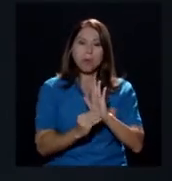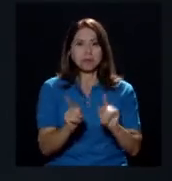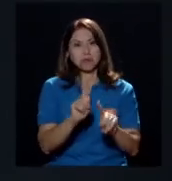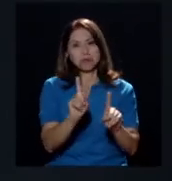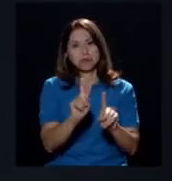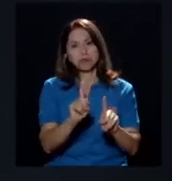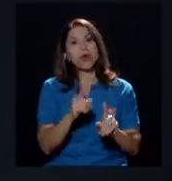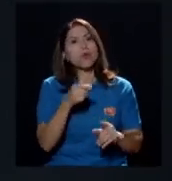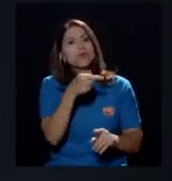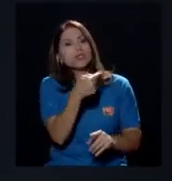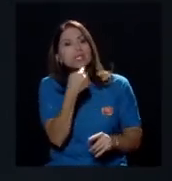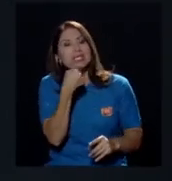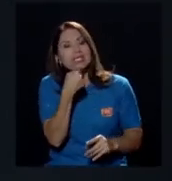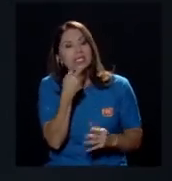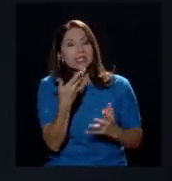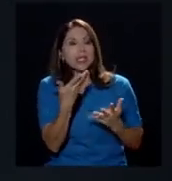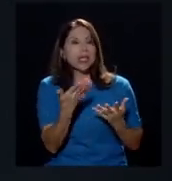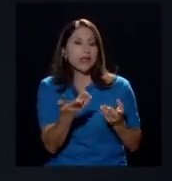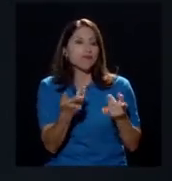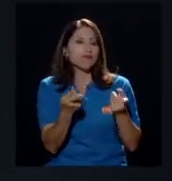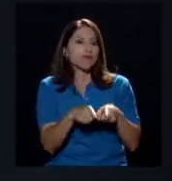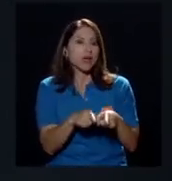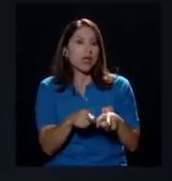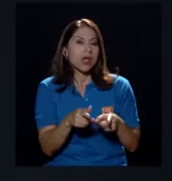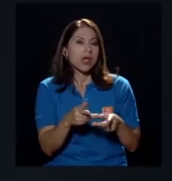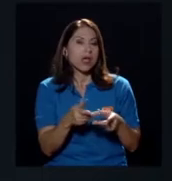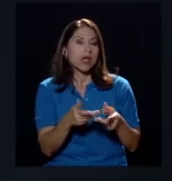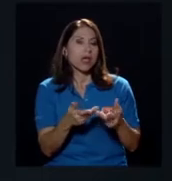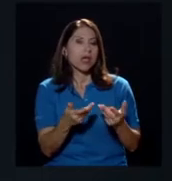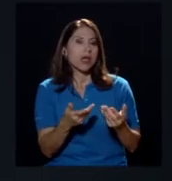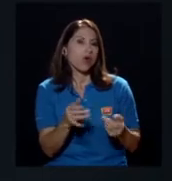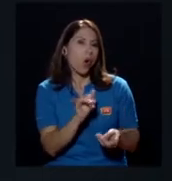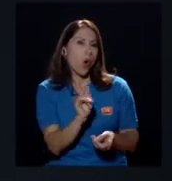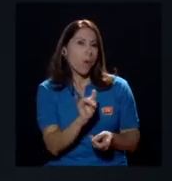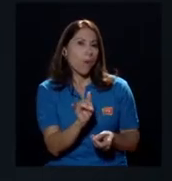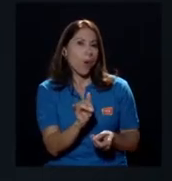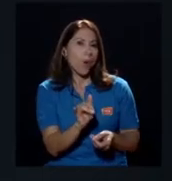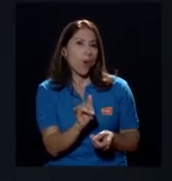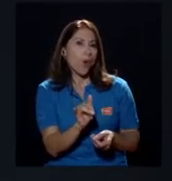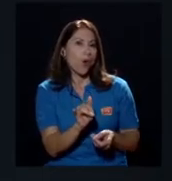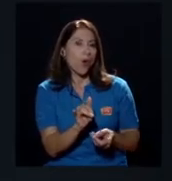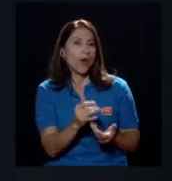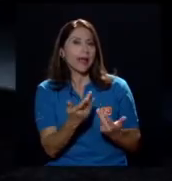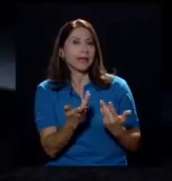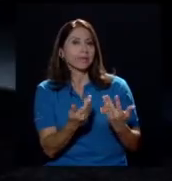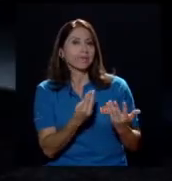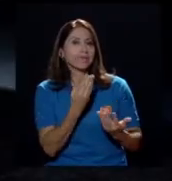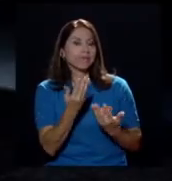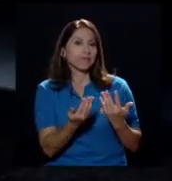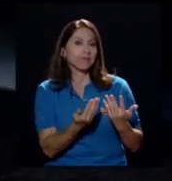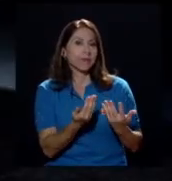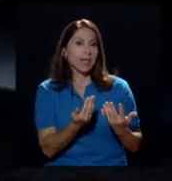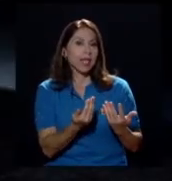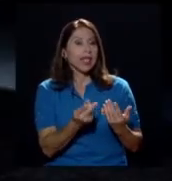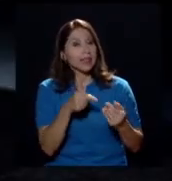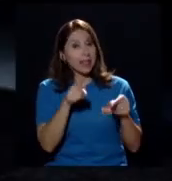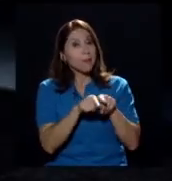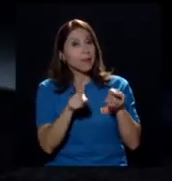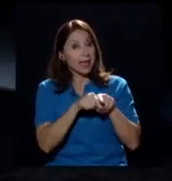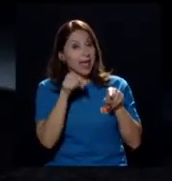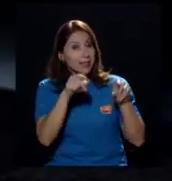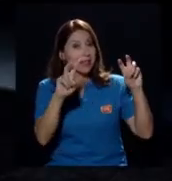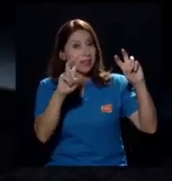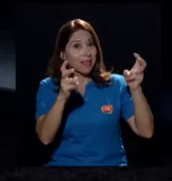que ustedes define como y para no hacerle injusticia a ninguno pues está un poco el tema de la